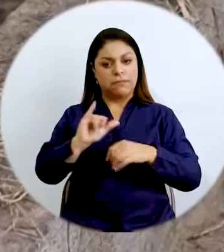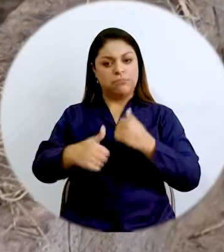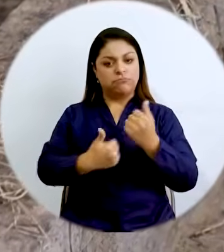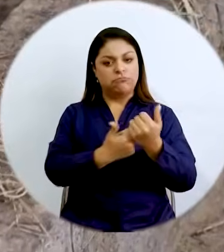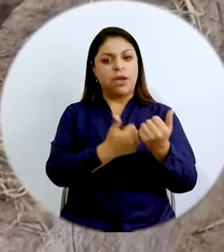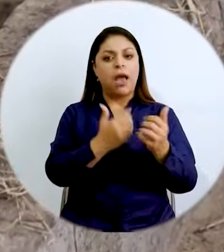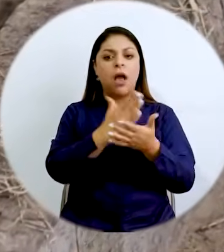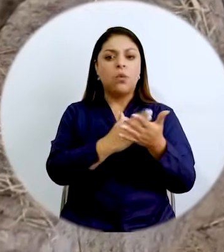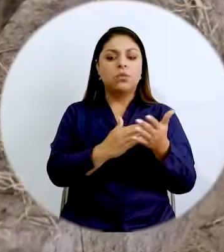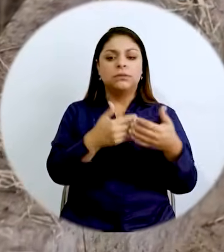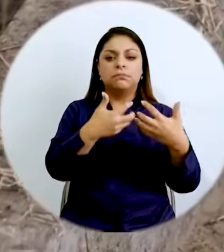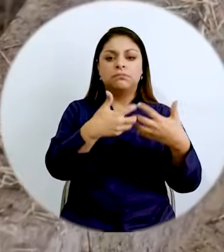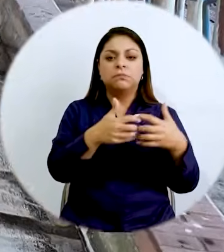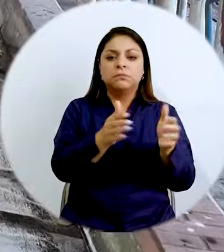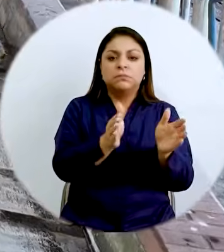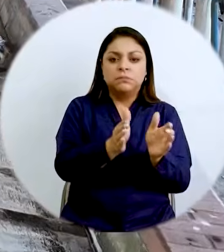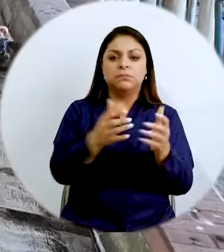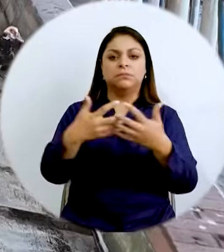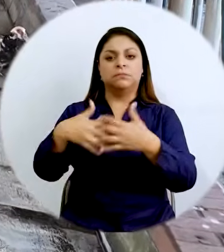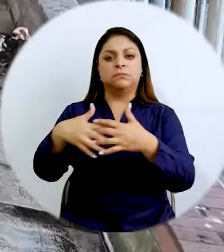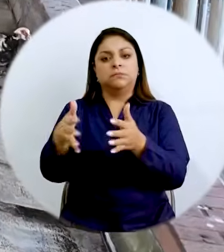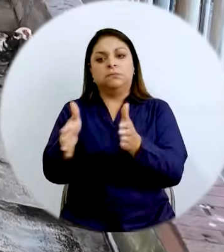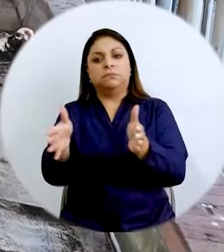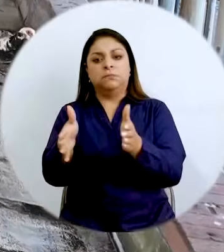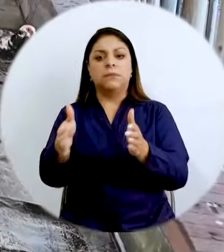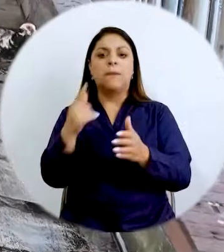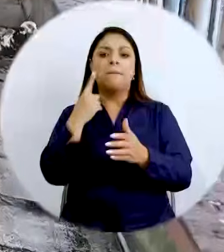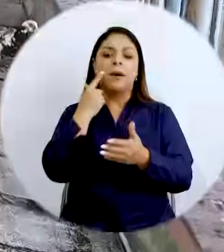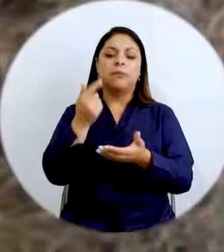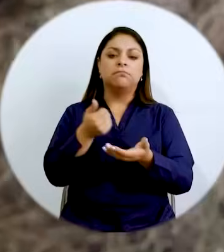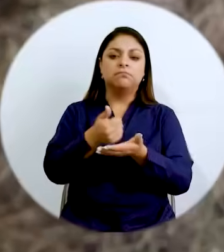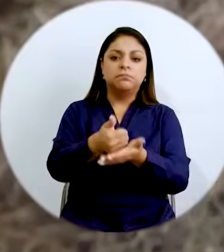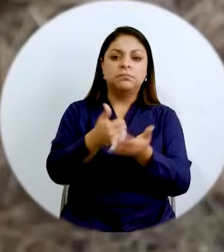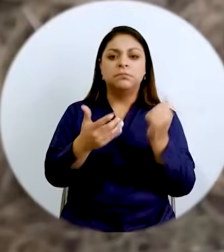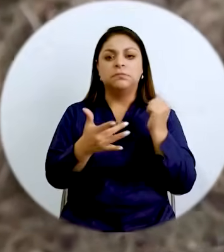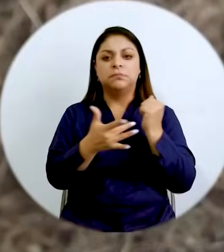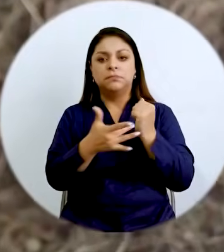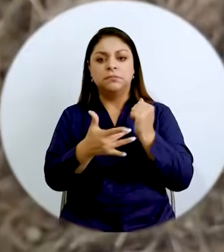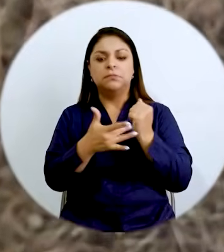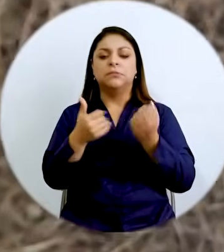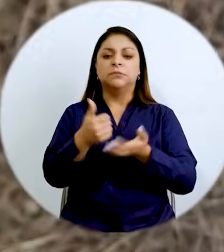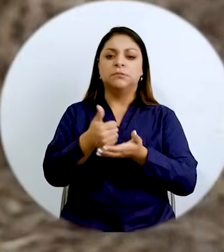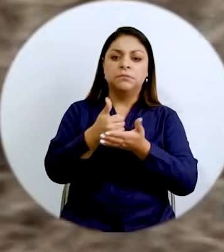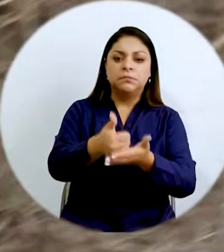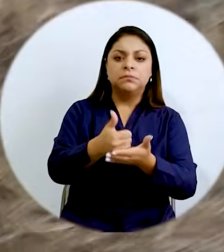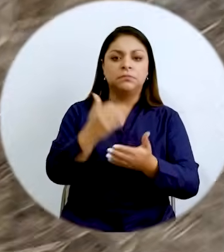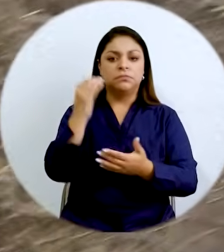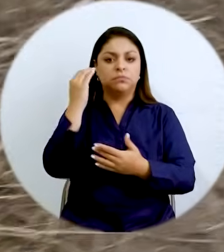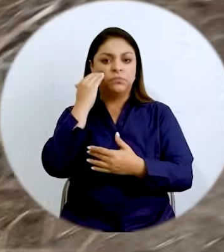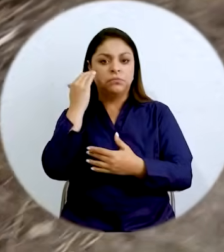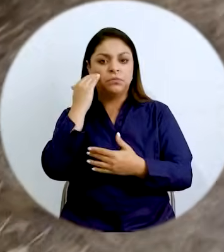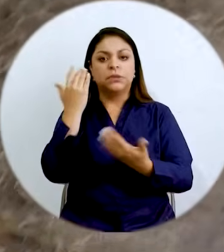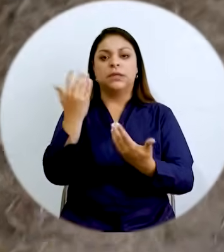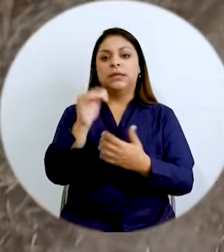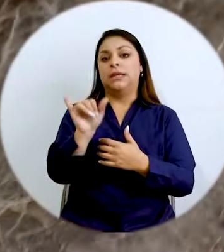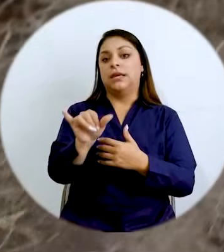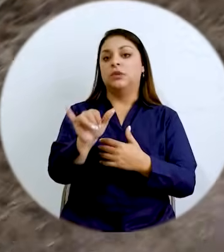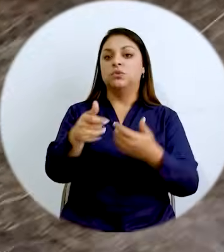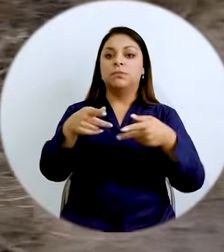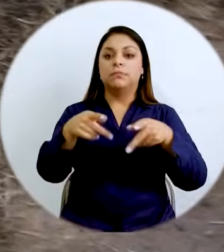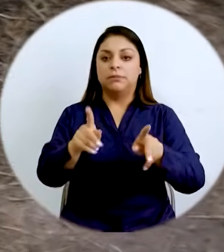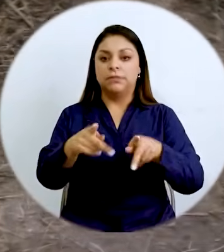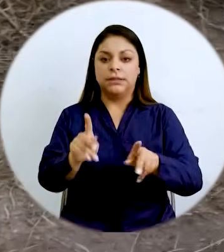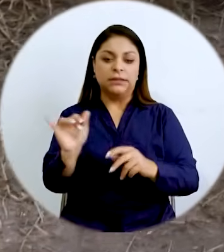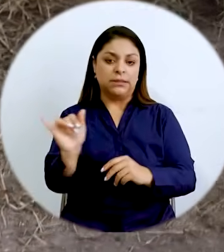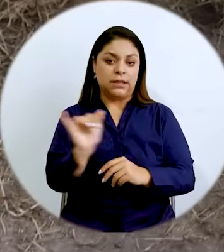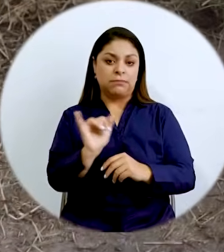medianos productores en términos de aporte de tecnología, de aporte de conocimiento, y eso permite